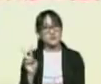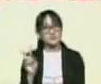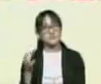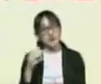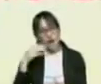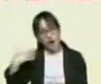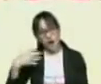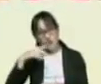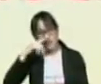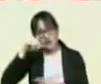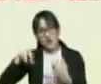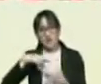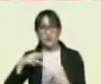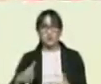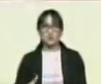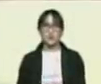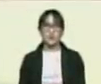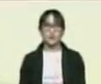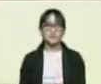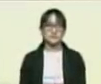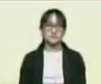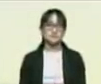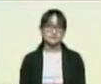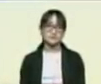estos años de revolución.